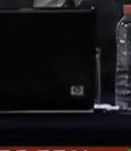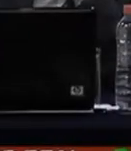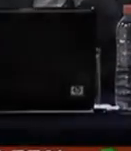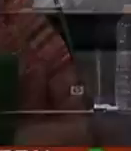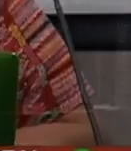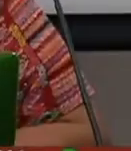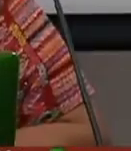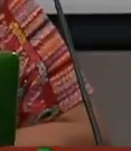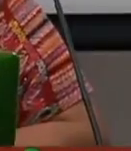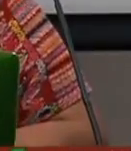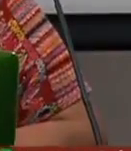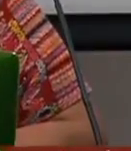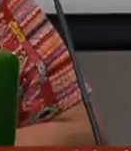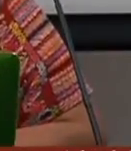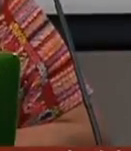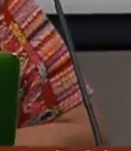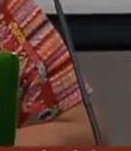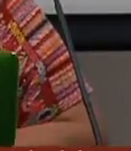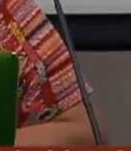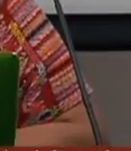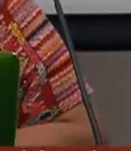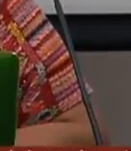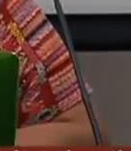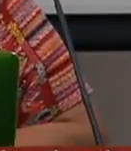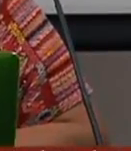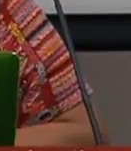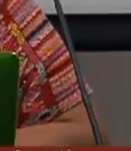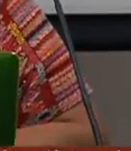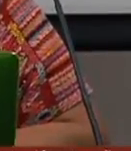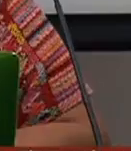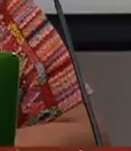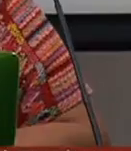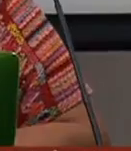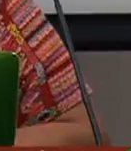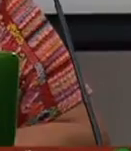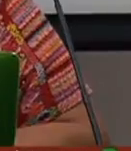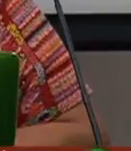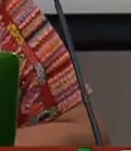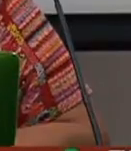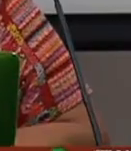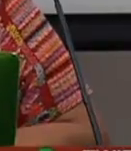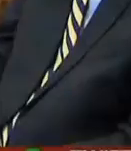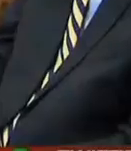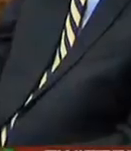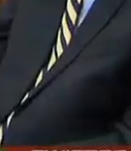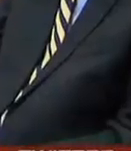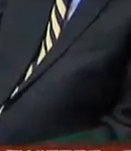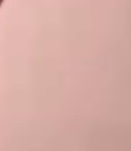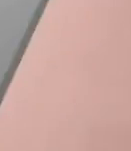También habló del caso Ayotzinapa, dijo que se debe tomar en cuenta la verdad de las víctimas.